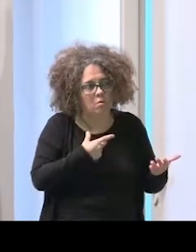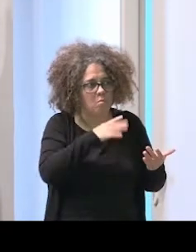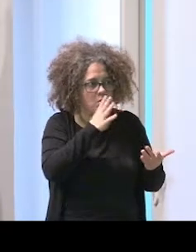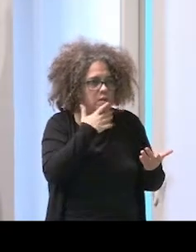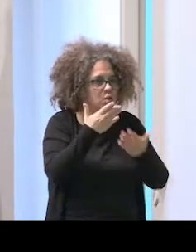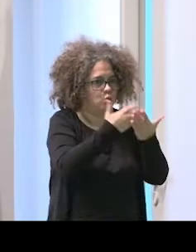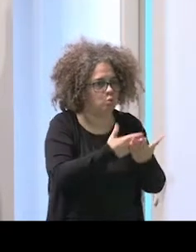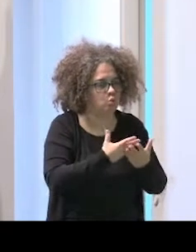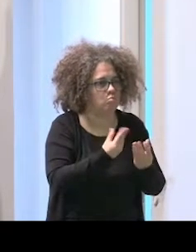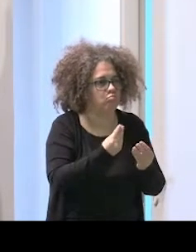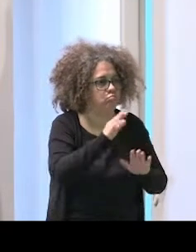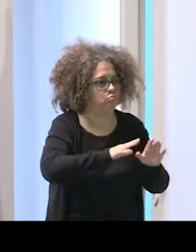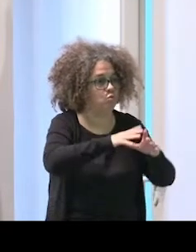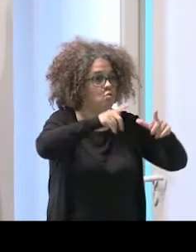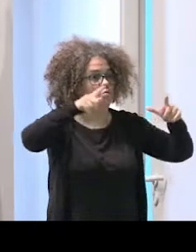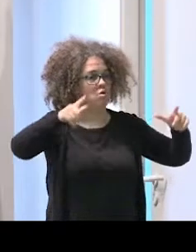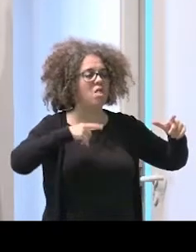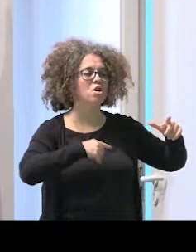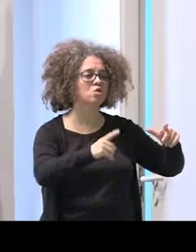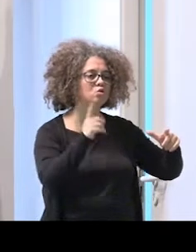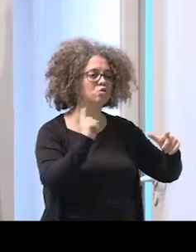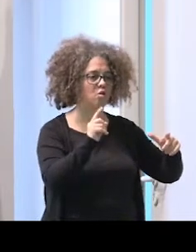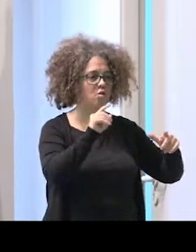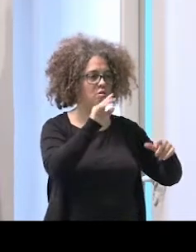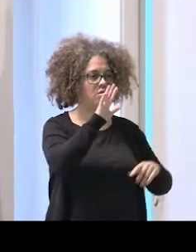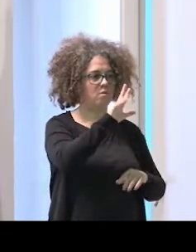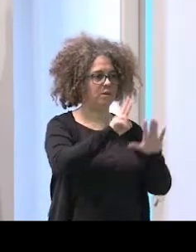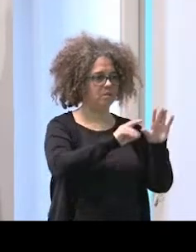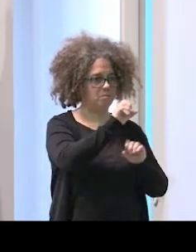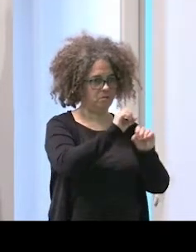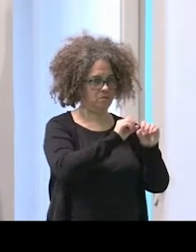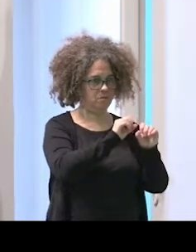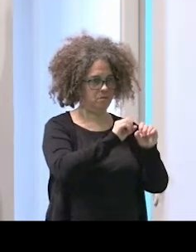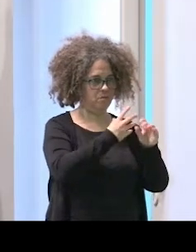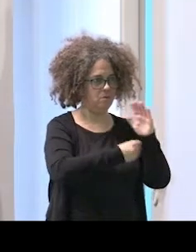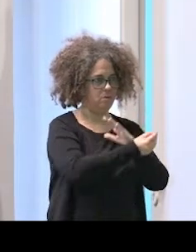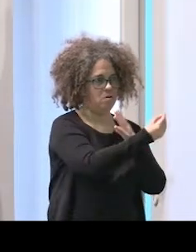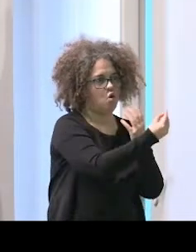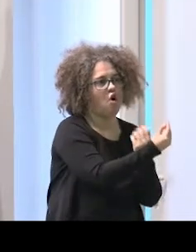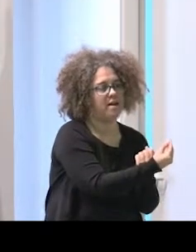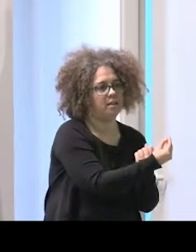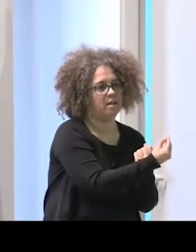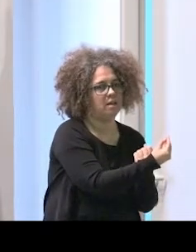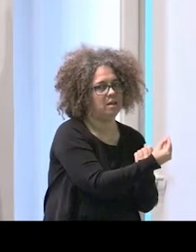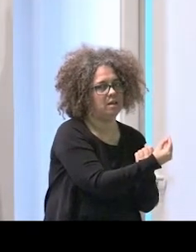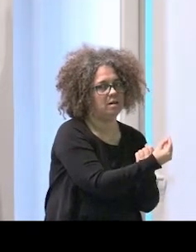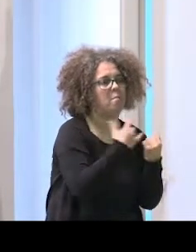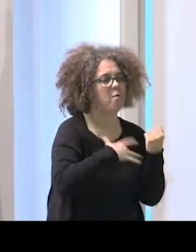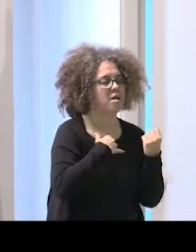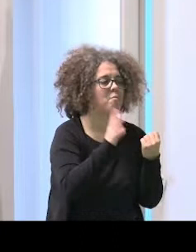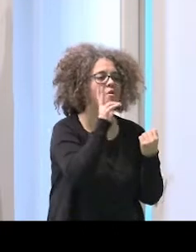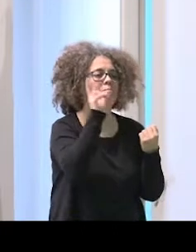poblacionales, solo el 57% de los niños con infección congénita que presentan sordera en la infancia serían identificados